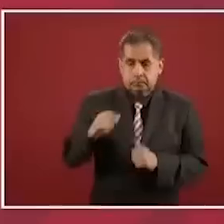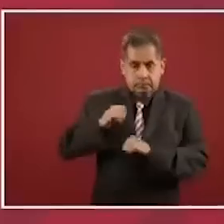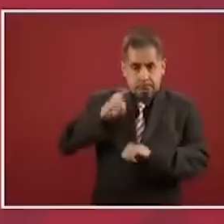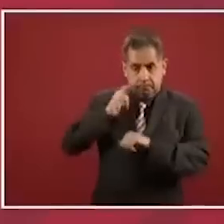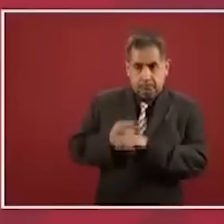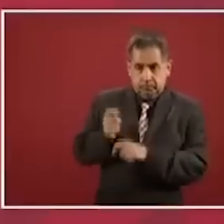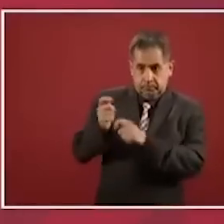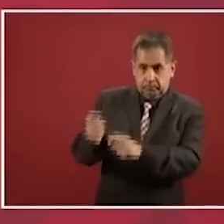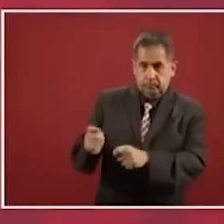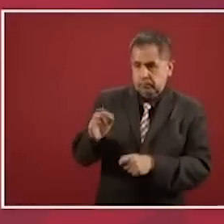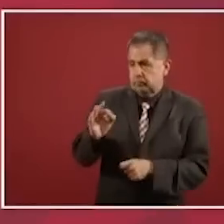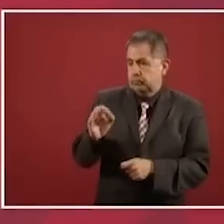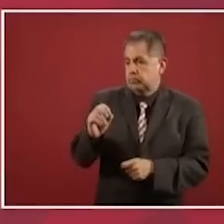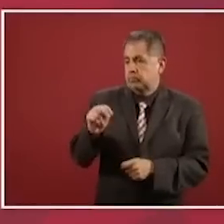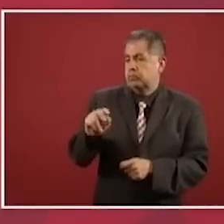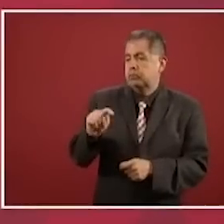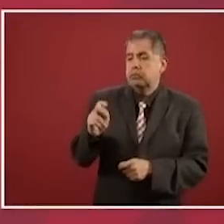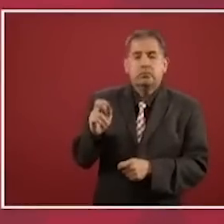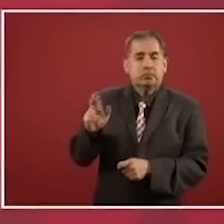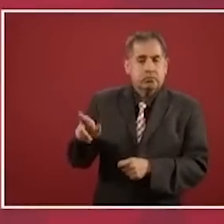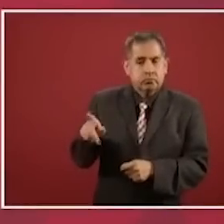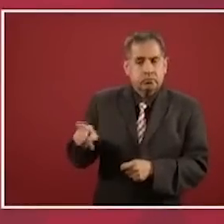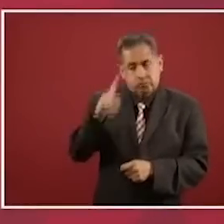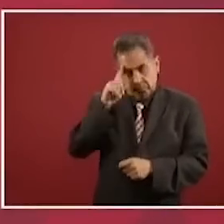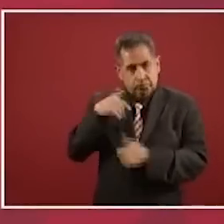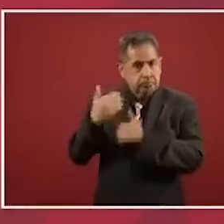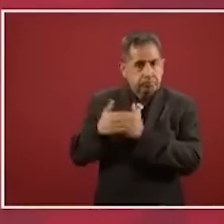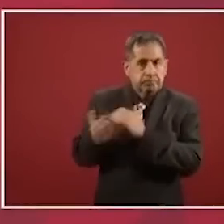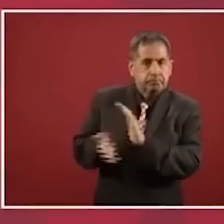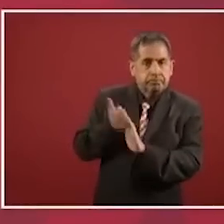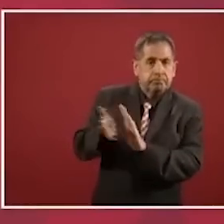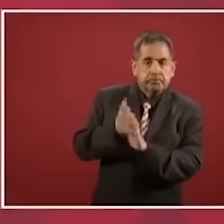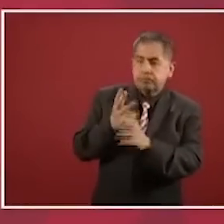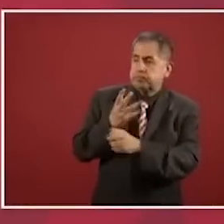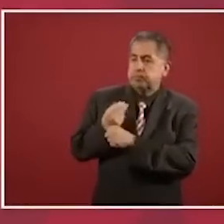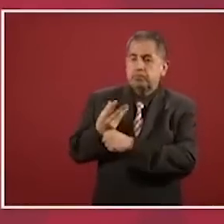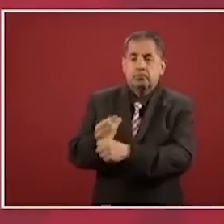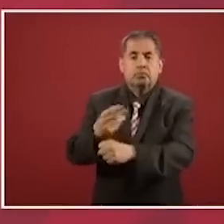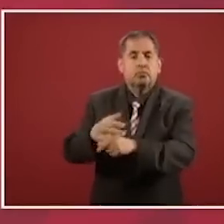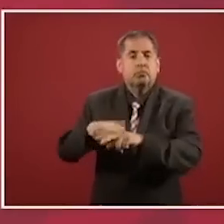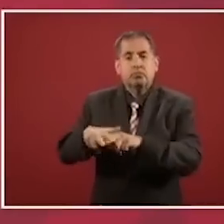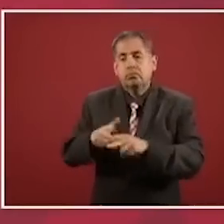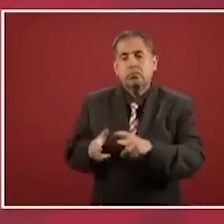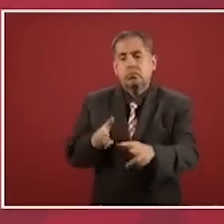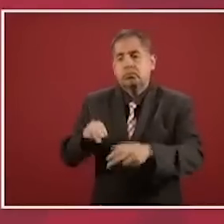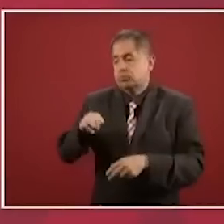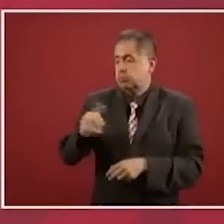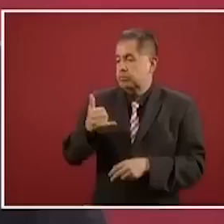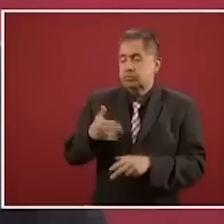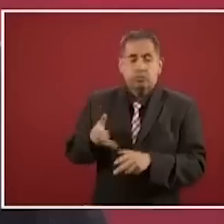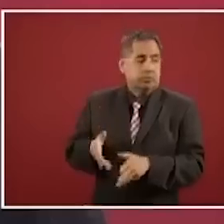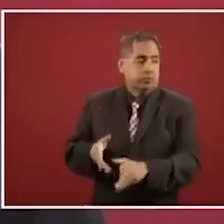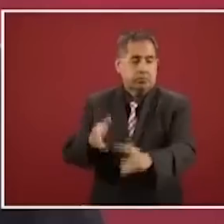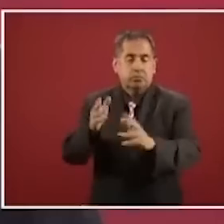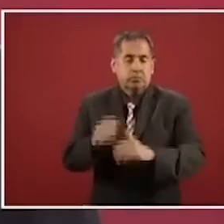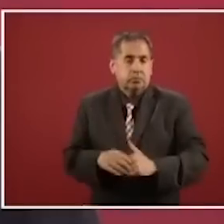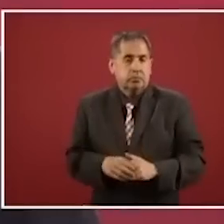institución encargada de la construcción del Tren Maya, Fonatur.